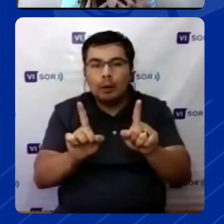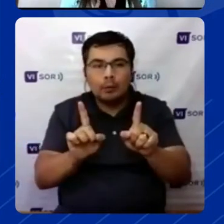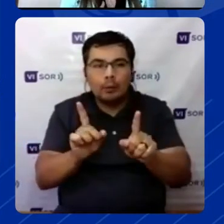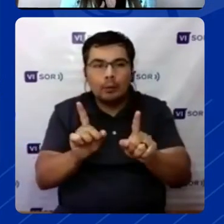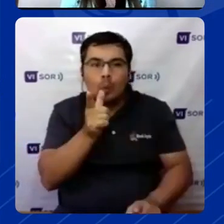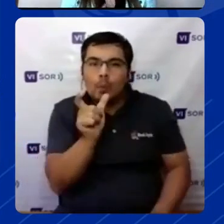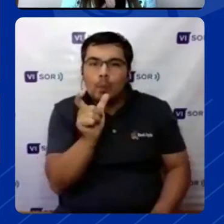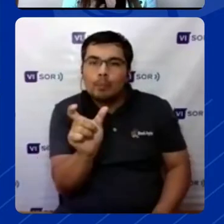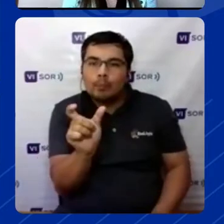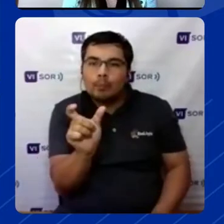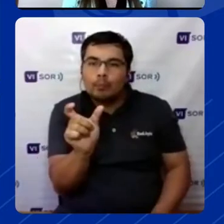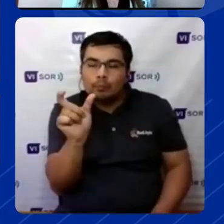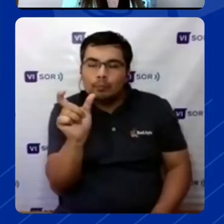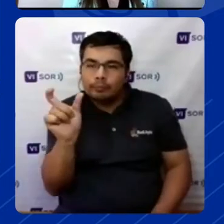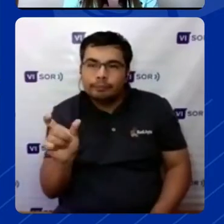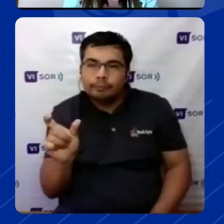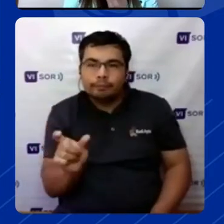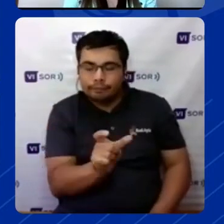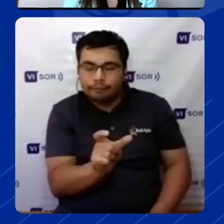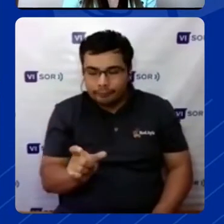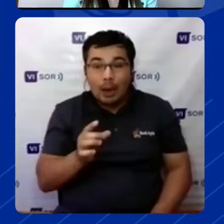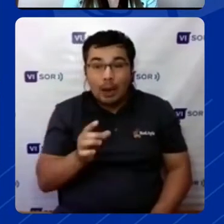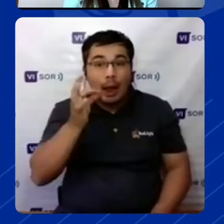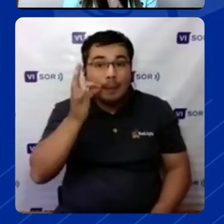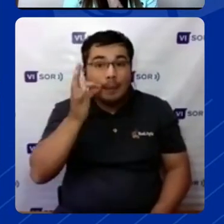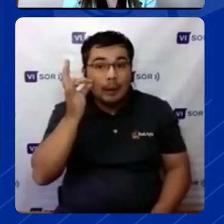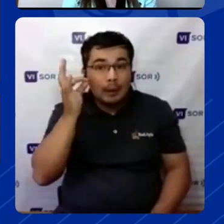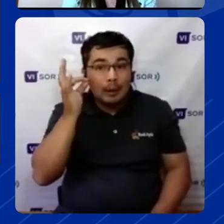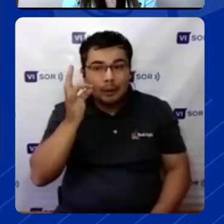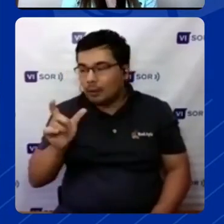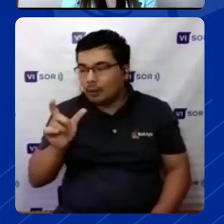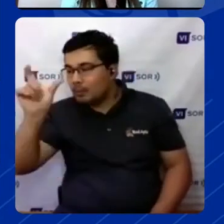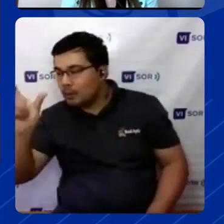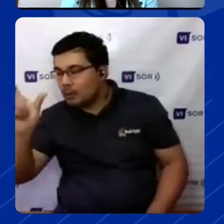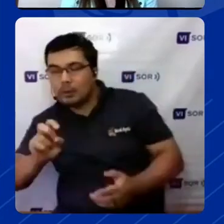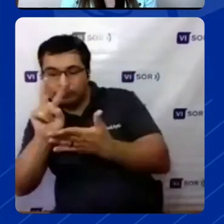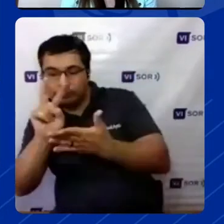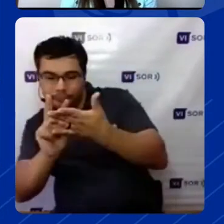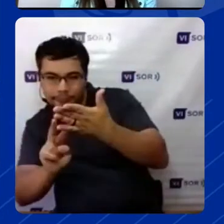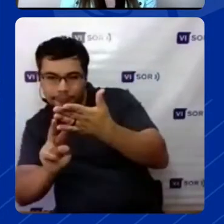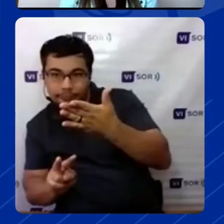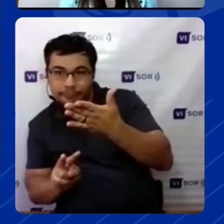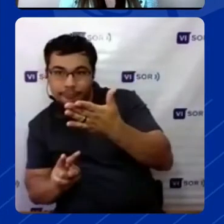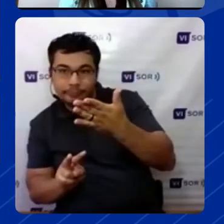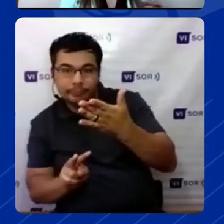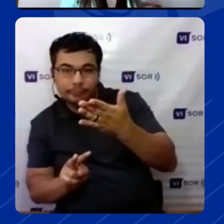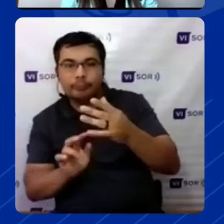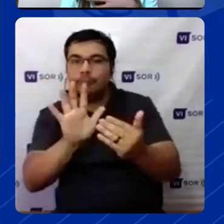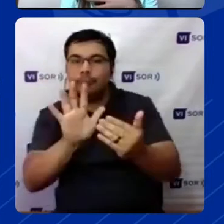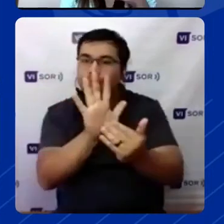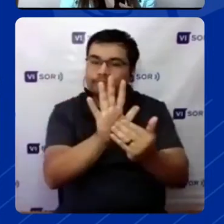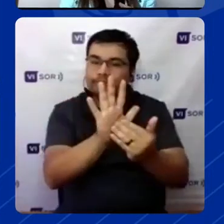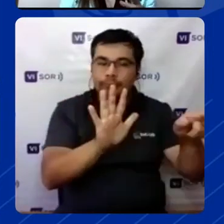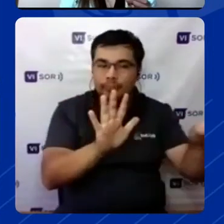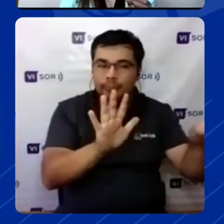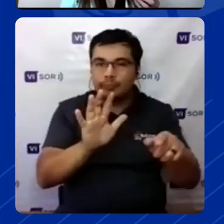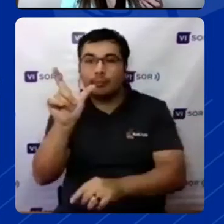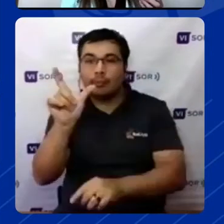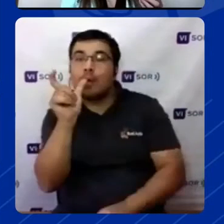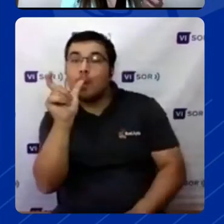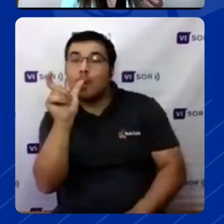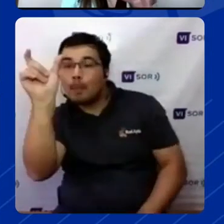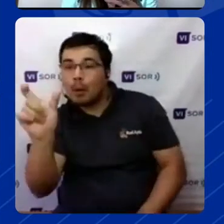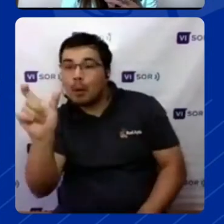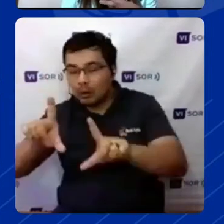un comentario o una recomendación que se dio durante el proceso de validación. Y así les cuento muy